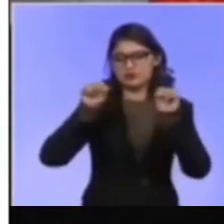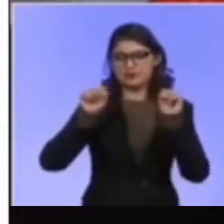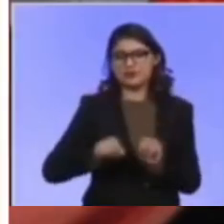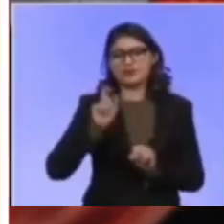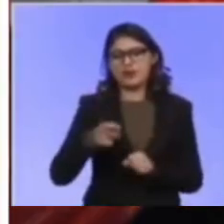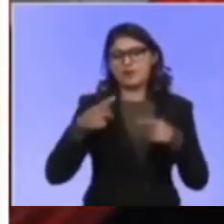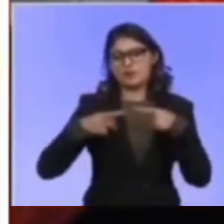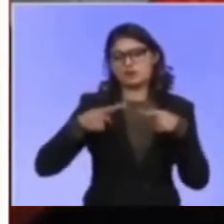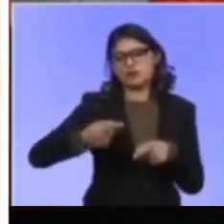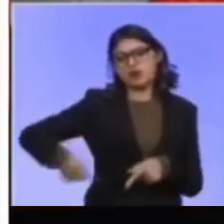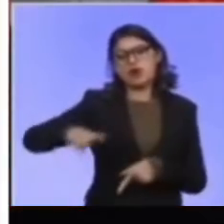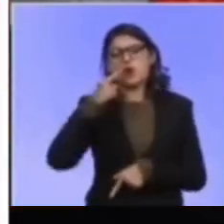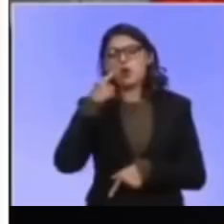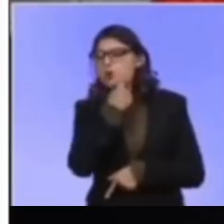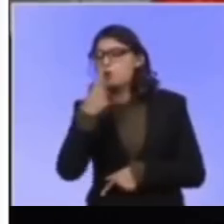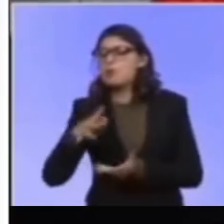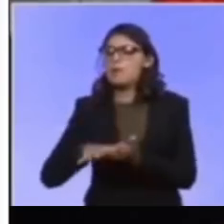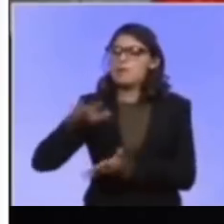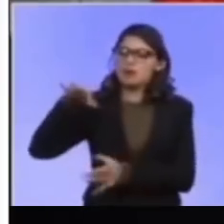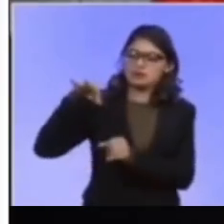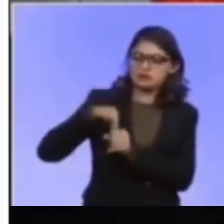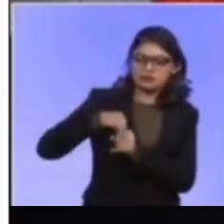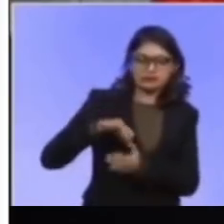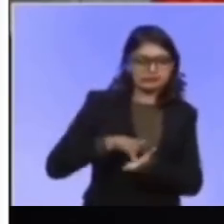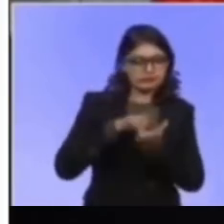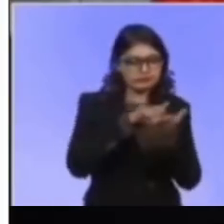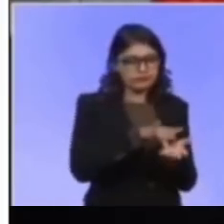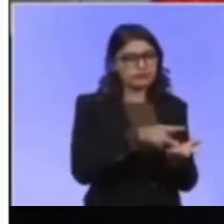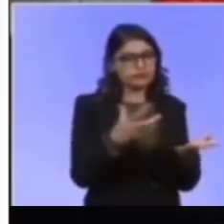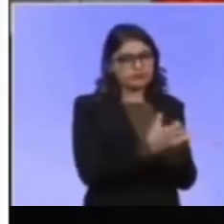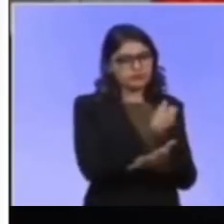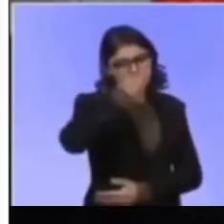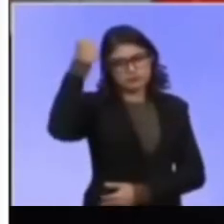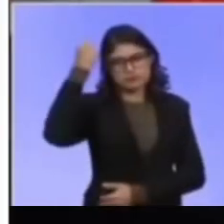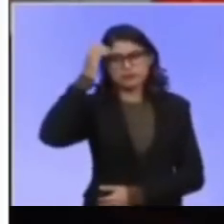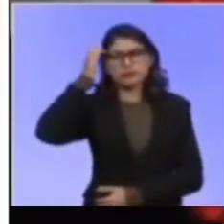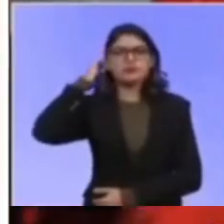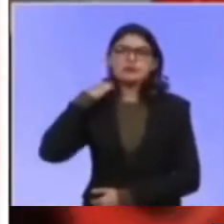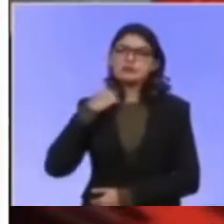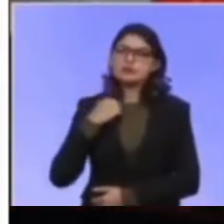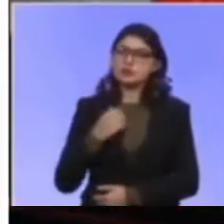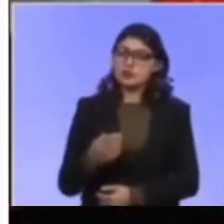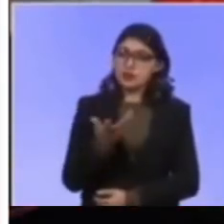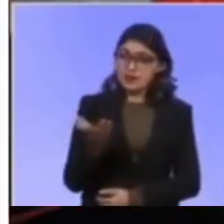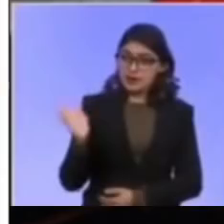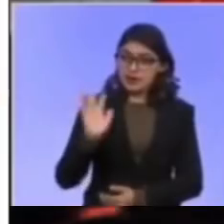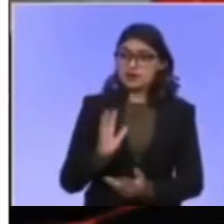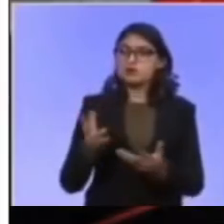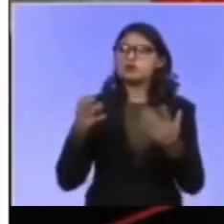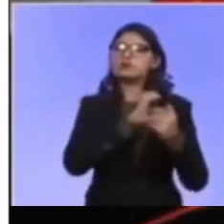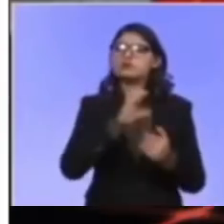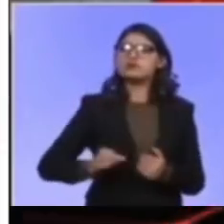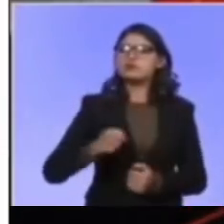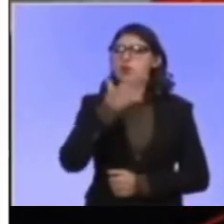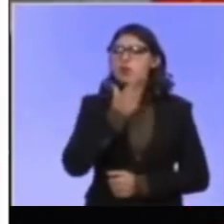último conclusión el tribunal electoral le dice al ine que prácticamente no permitió a los